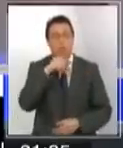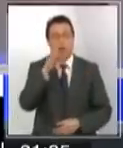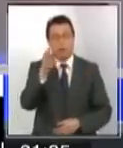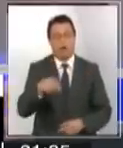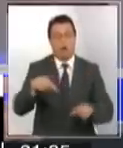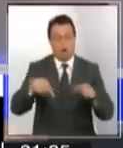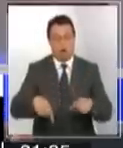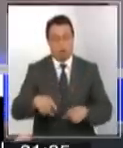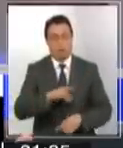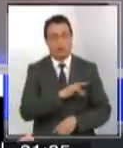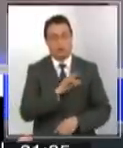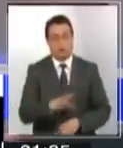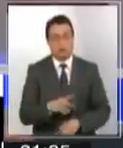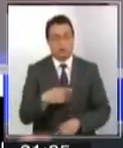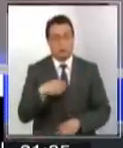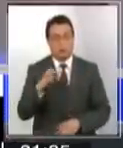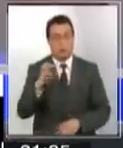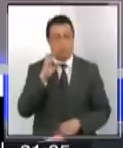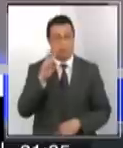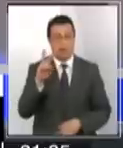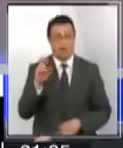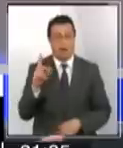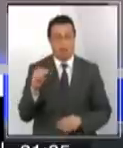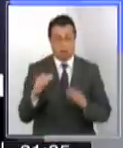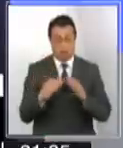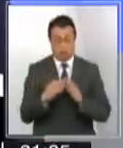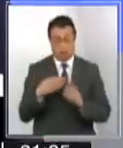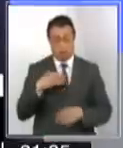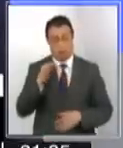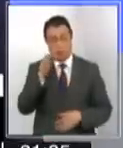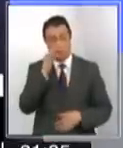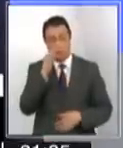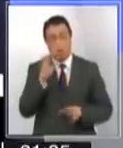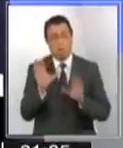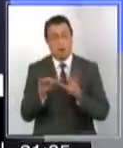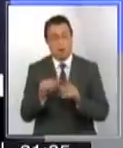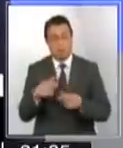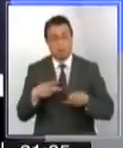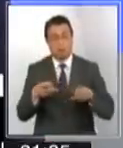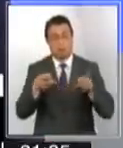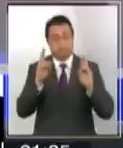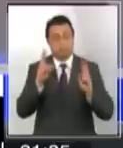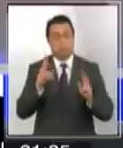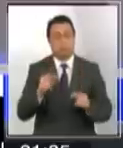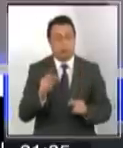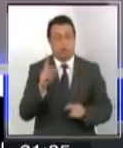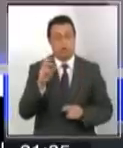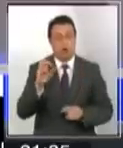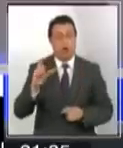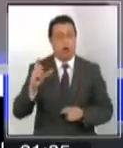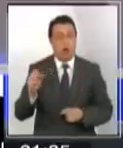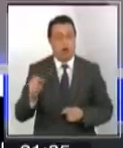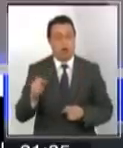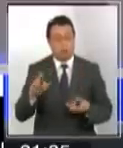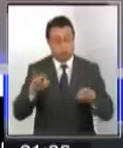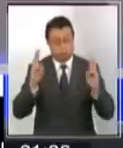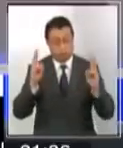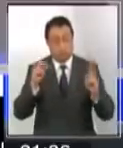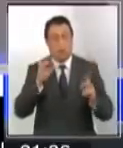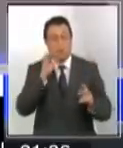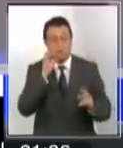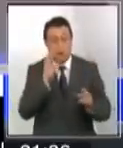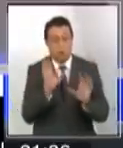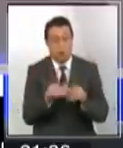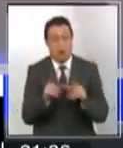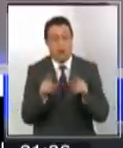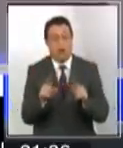día en Chile privadamente puede, es legal, que consuma droga, específicamente marihuana. Y la pregunta es entonces, ¿cómo lo